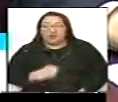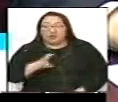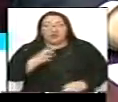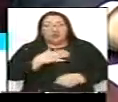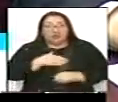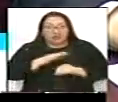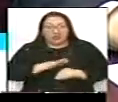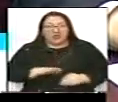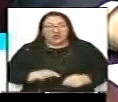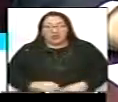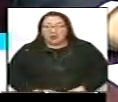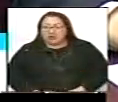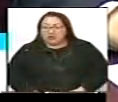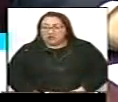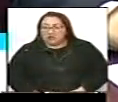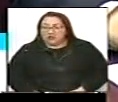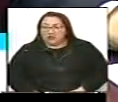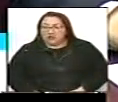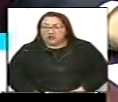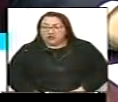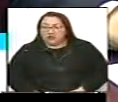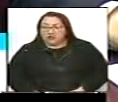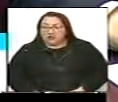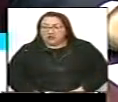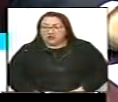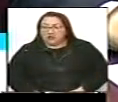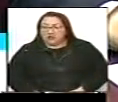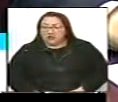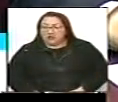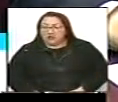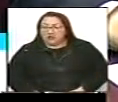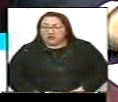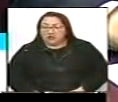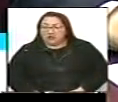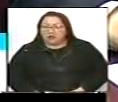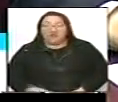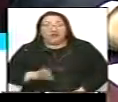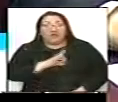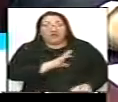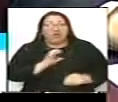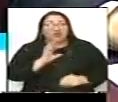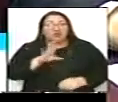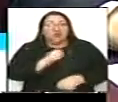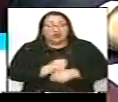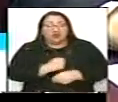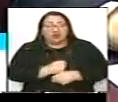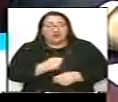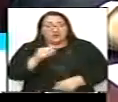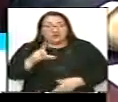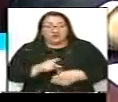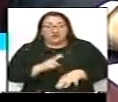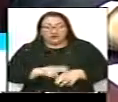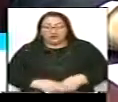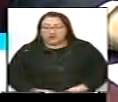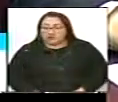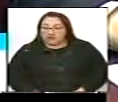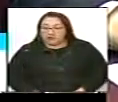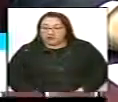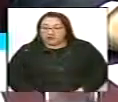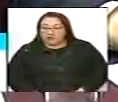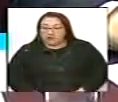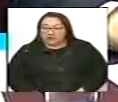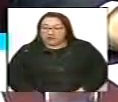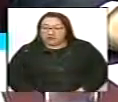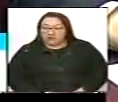tranquilos, que la Fiscal de la Nación haga su trabajo. Sí, estamos en la línea de la lucha contra la